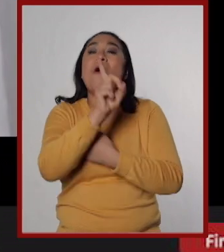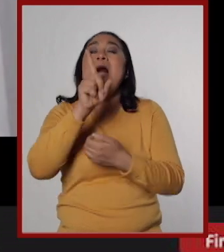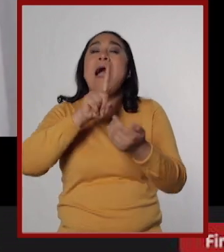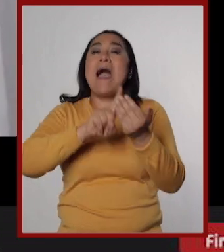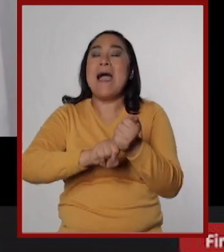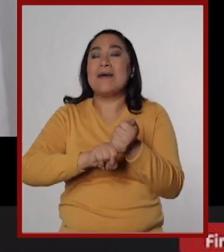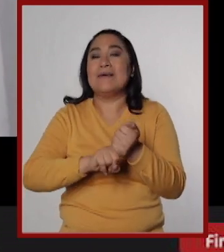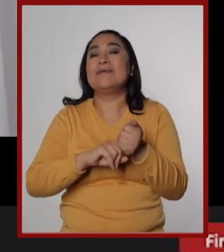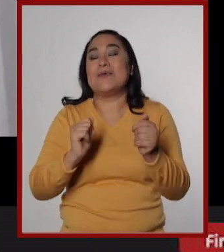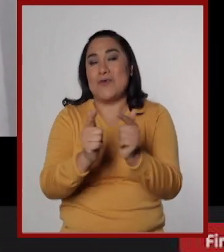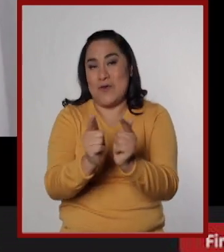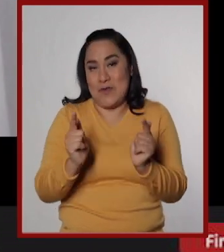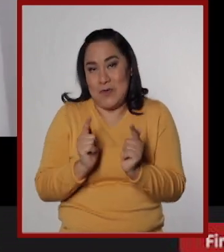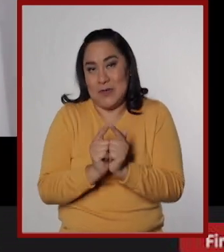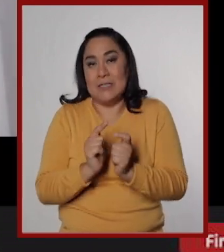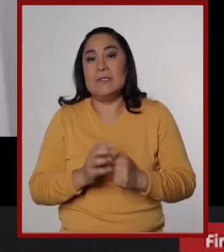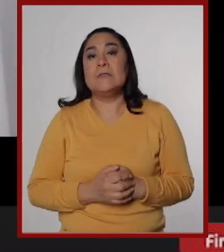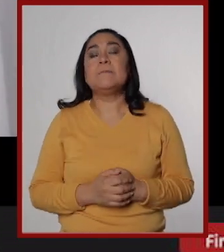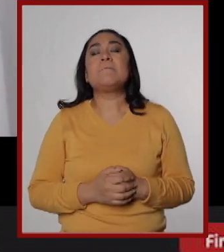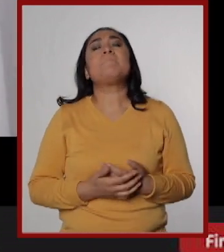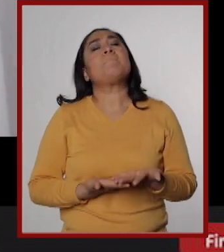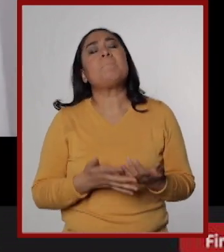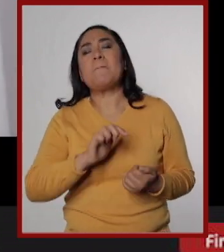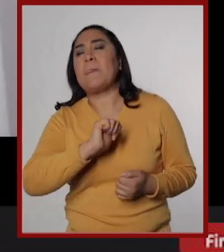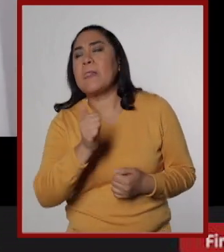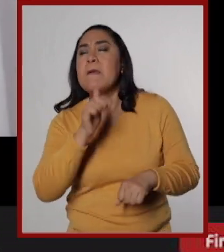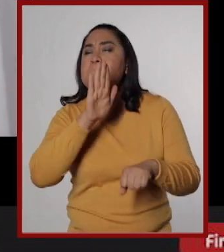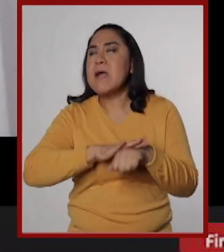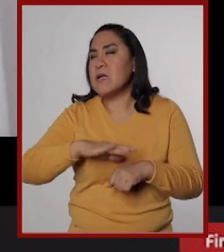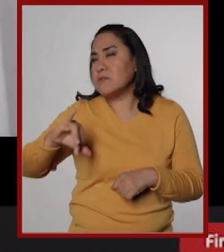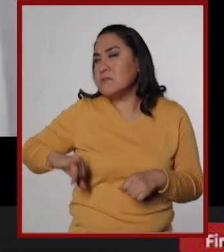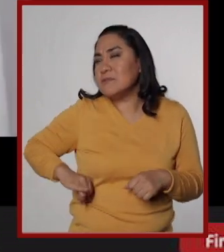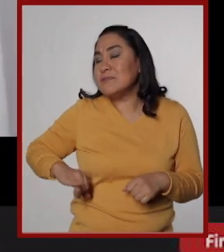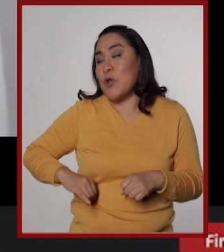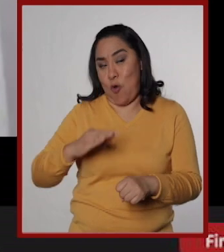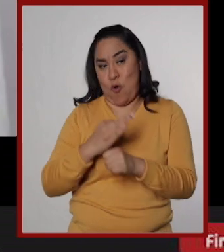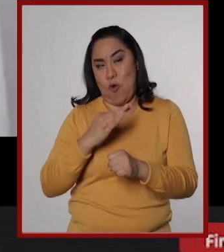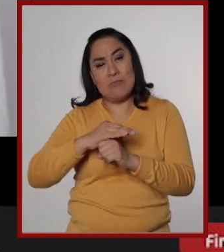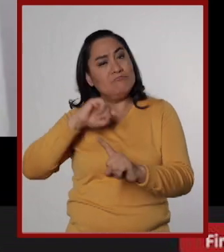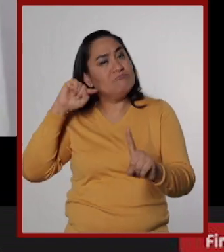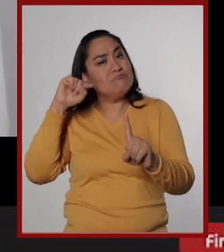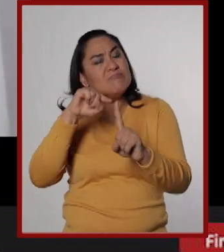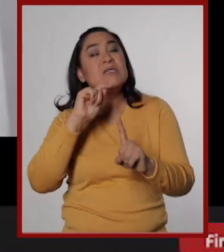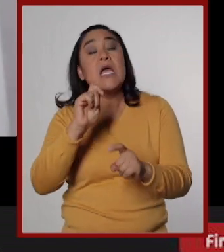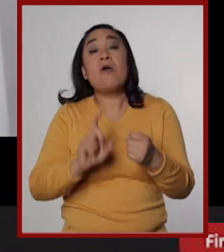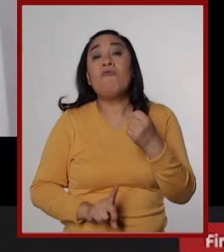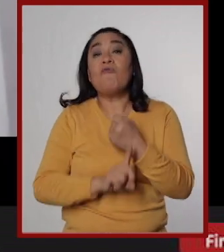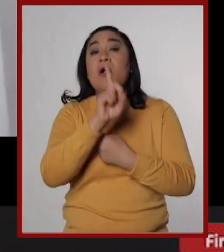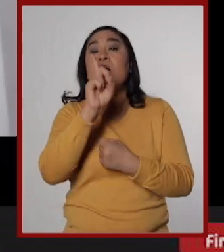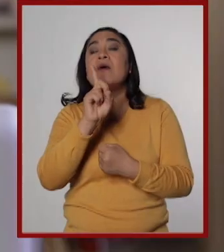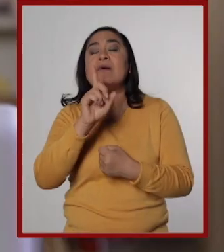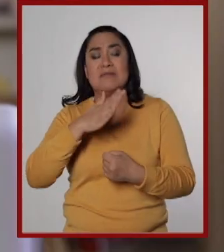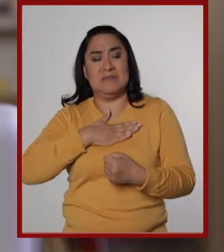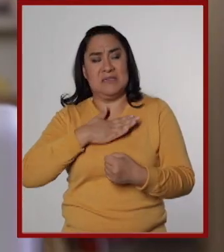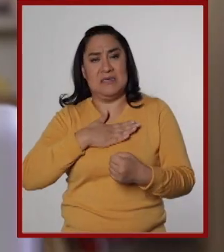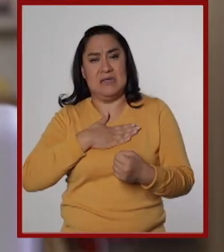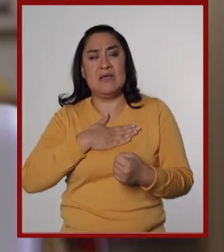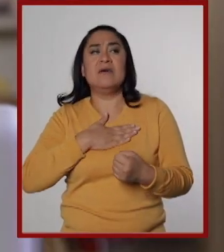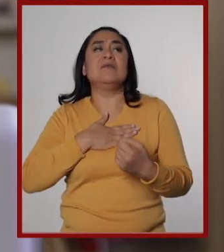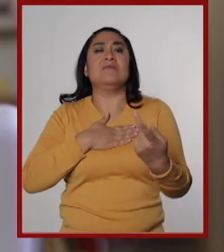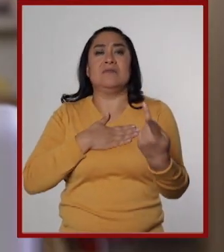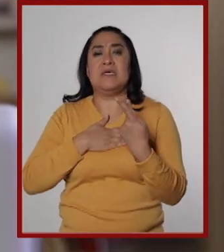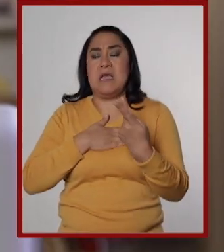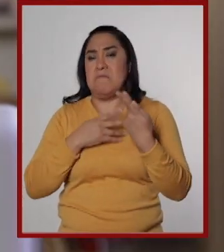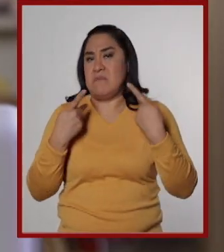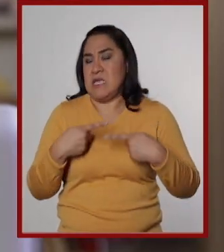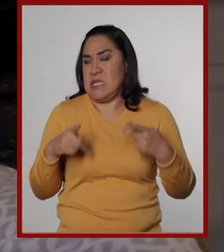entre grupos. Y el que más nos interesa el día de hoy, que es sobre el que vamos a hablar, es el conflicto interpersonal entre dos personas,